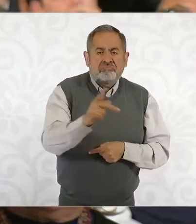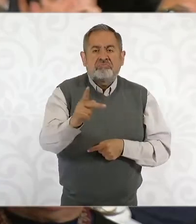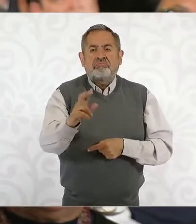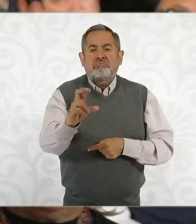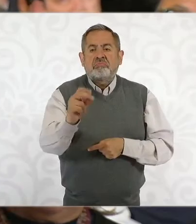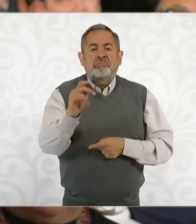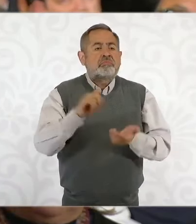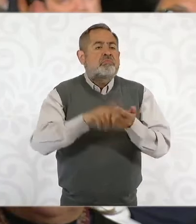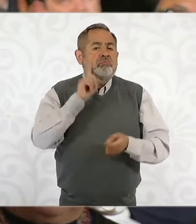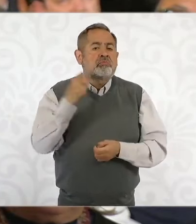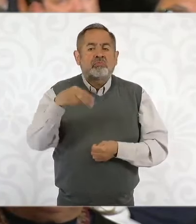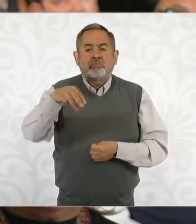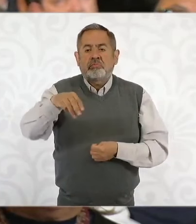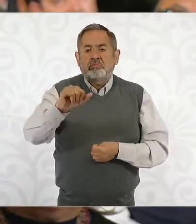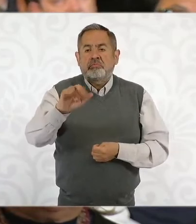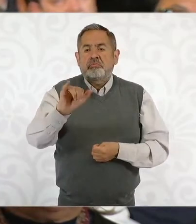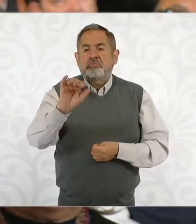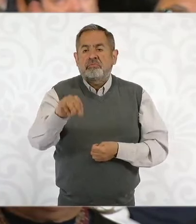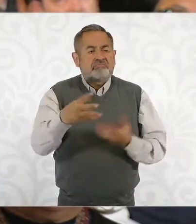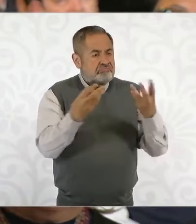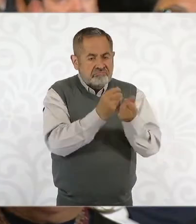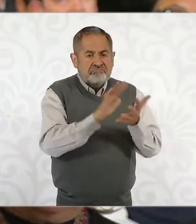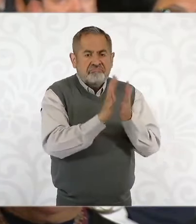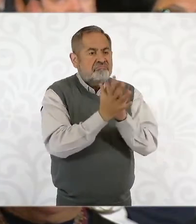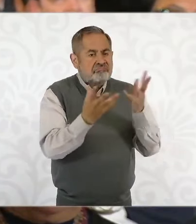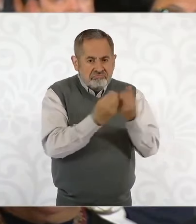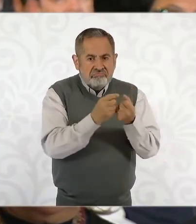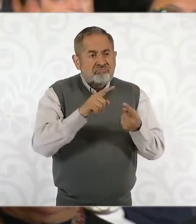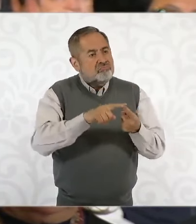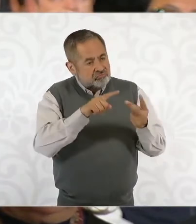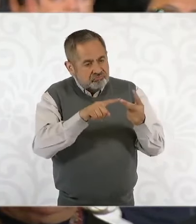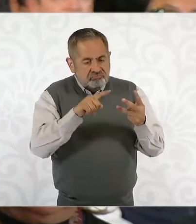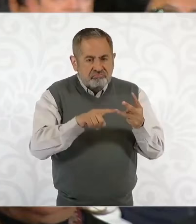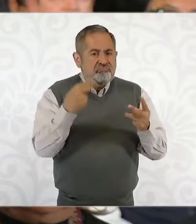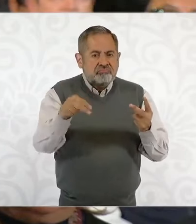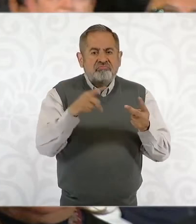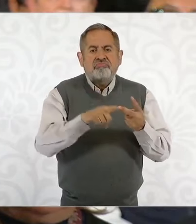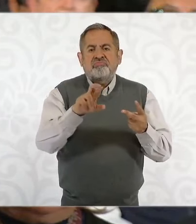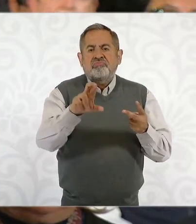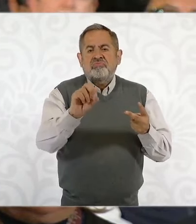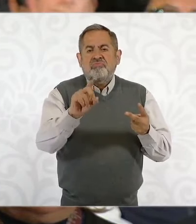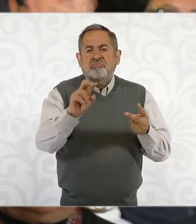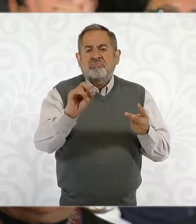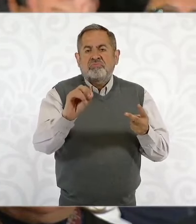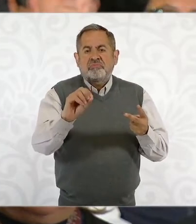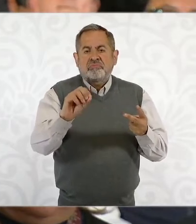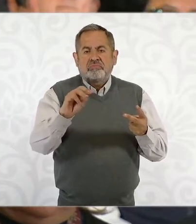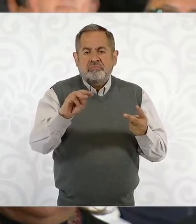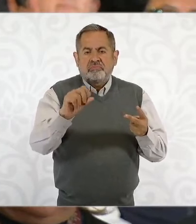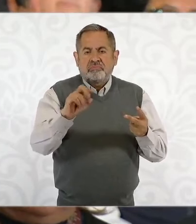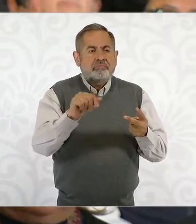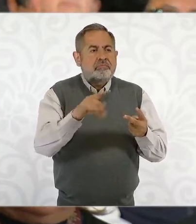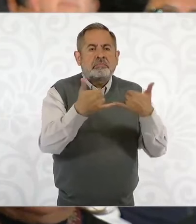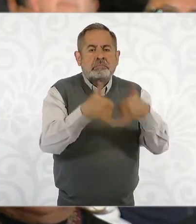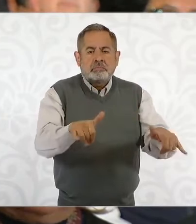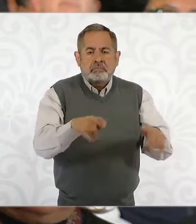Beatriz Martel Pérez, quien operaba en coordinación con otros dos extorsionadores de nombre Rodrigo García Madrazo, quien es yerno del